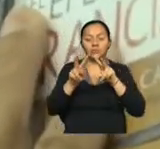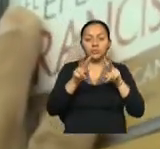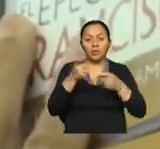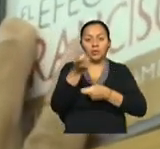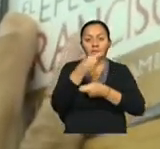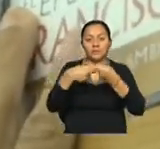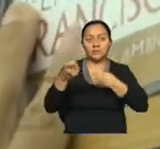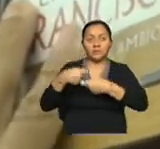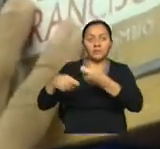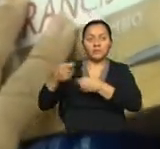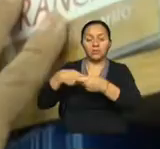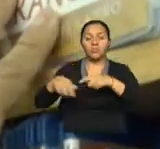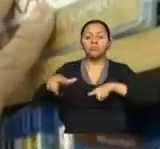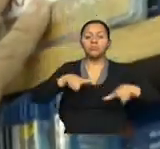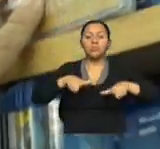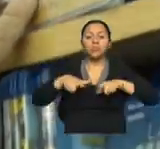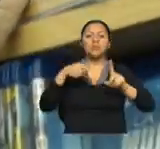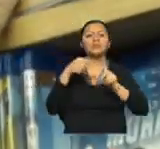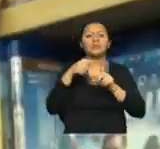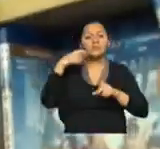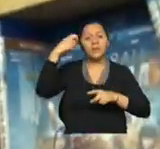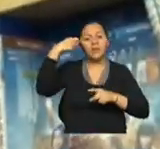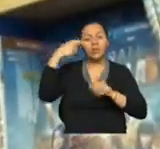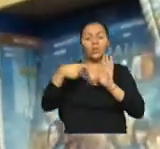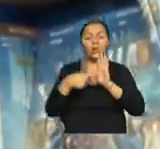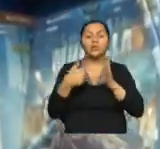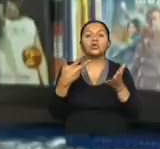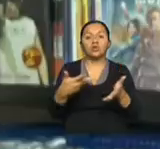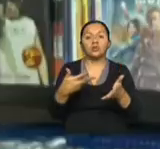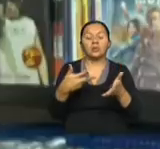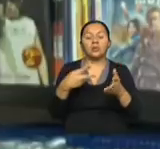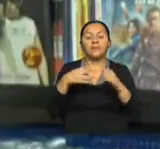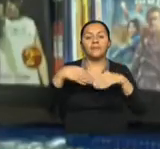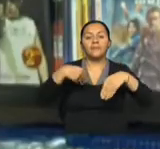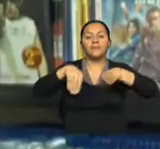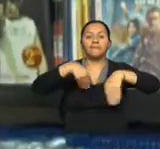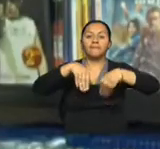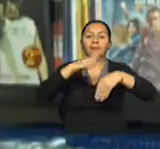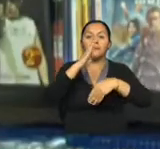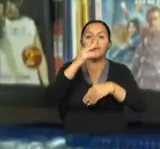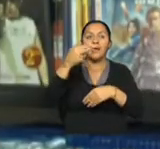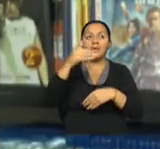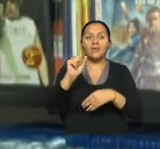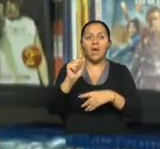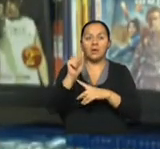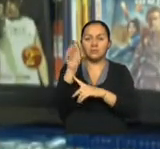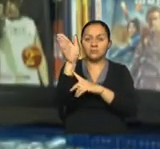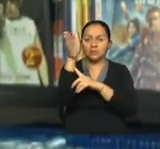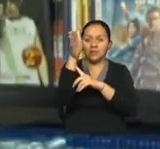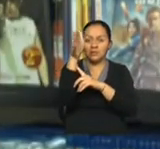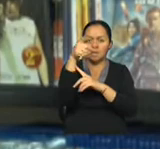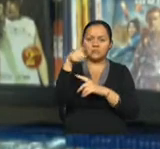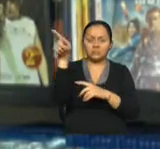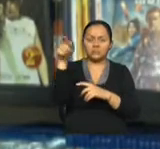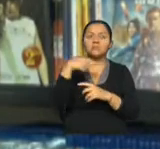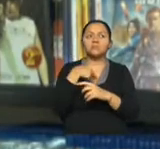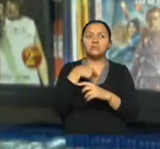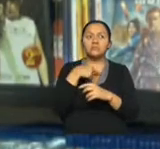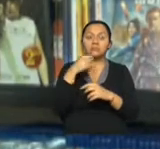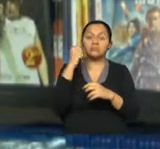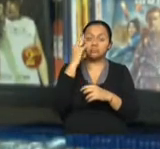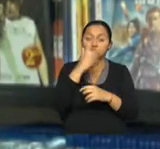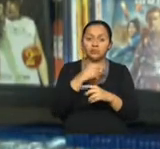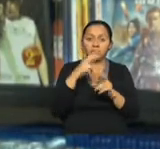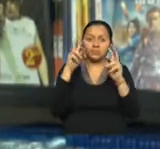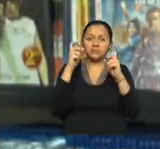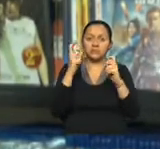Distribuidores, cuyo local está ubicado en el sector de la Bahía. Fue maravilloso el tema, porque no solamente salimos del